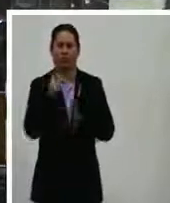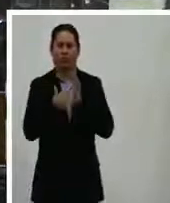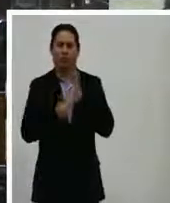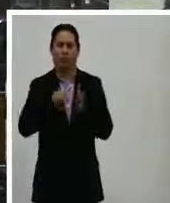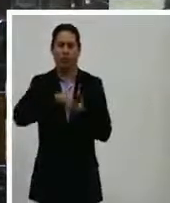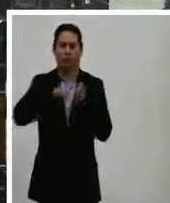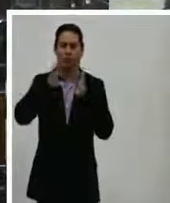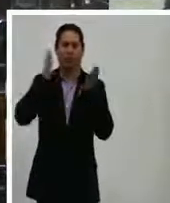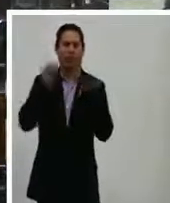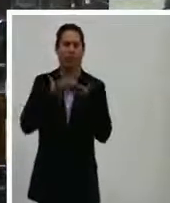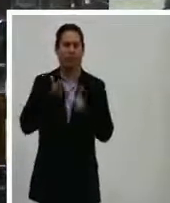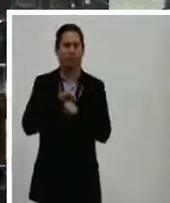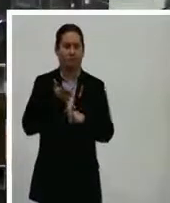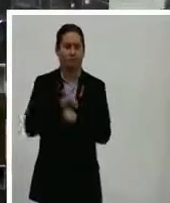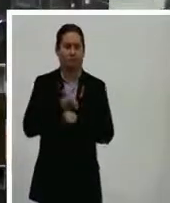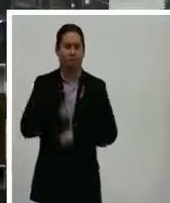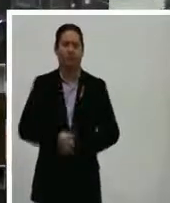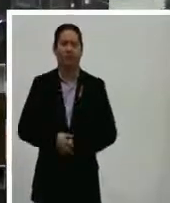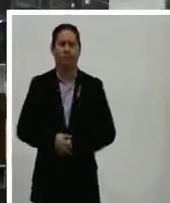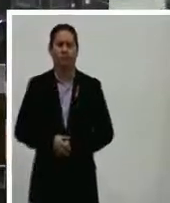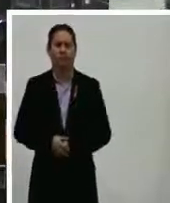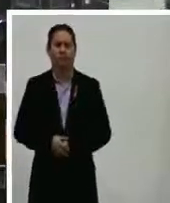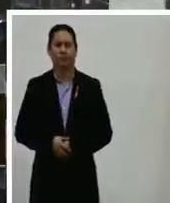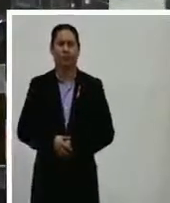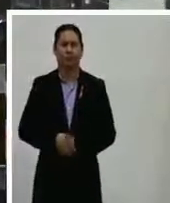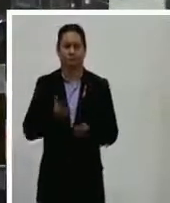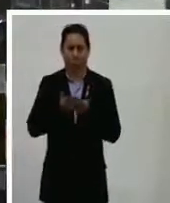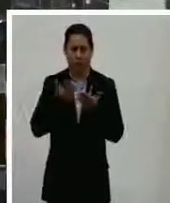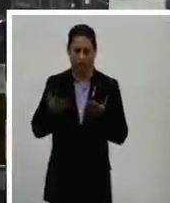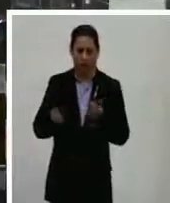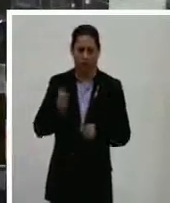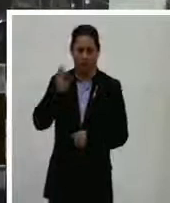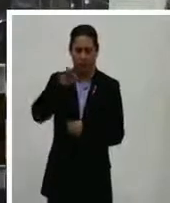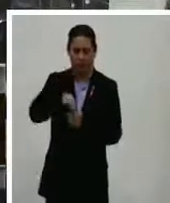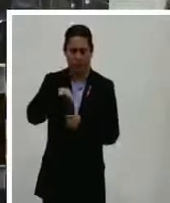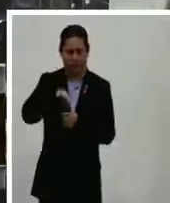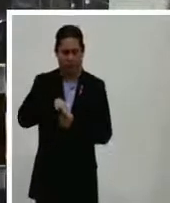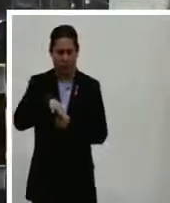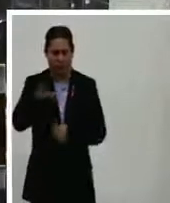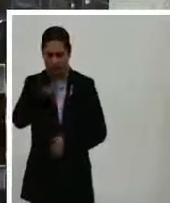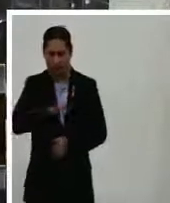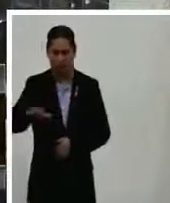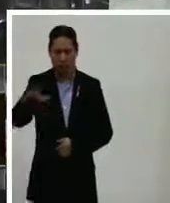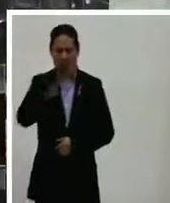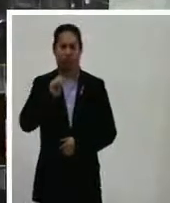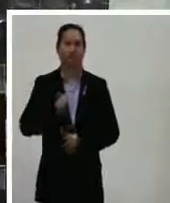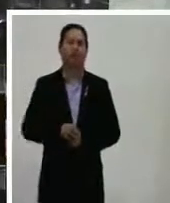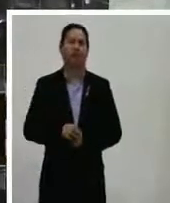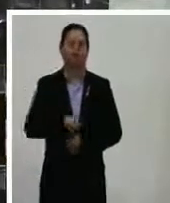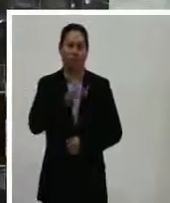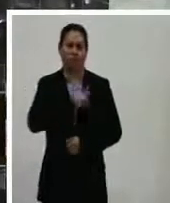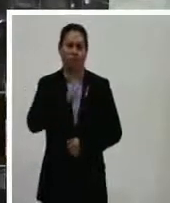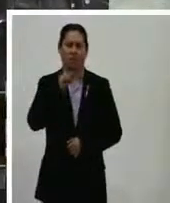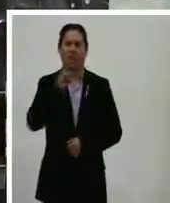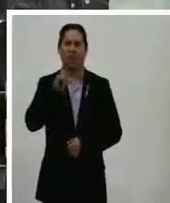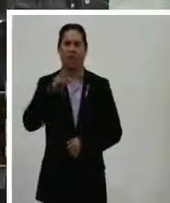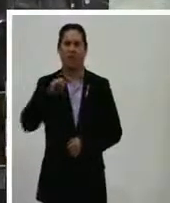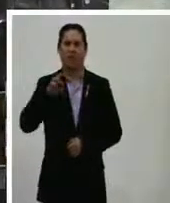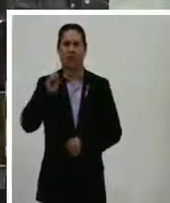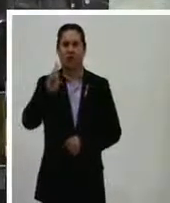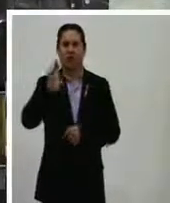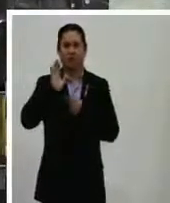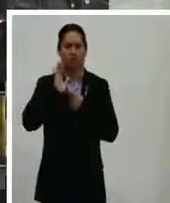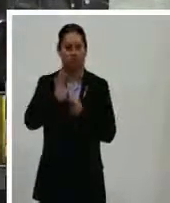reglamento interior de este propio poder legislativo procederemos a someter a votación nominal en lo particular el dictamen